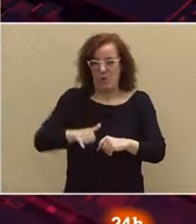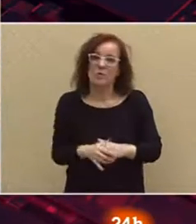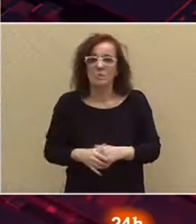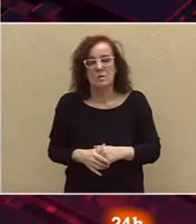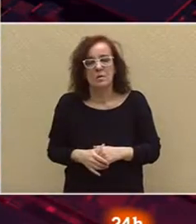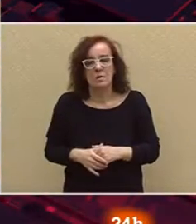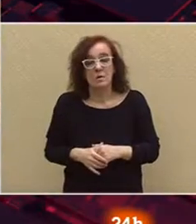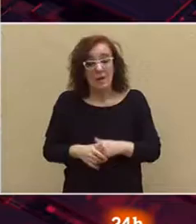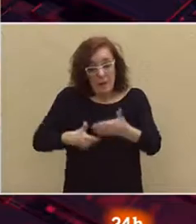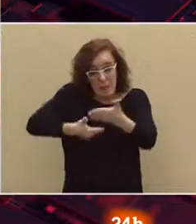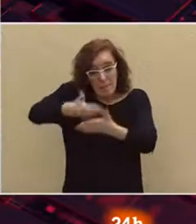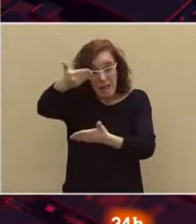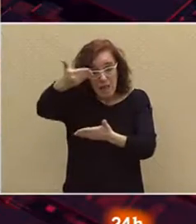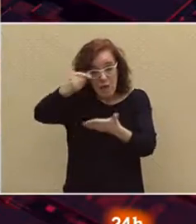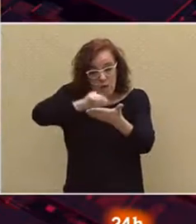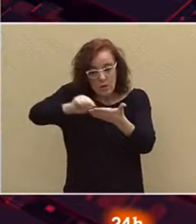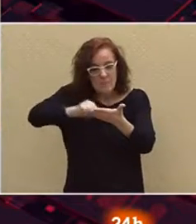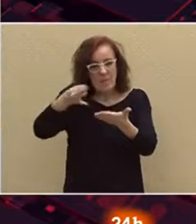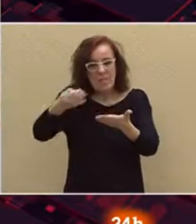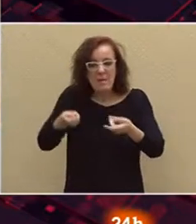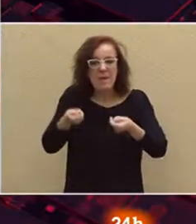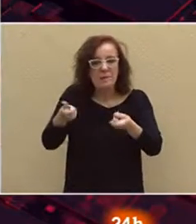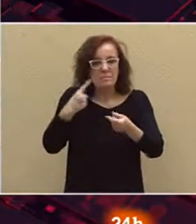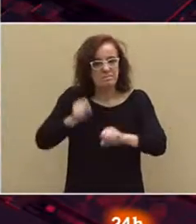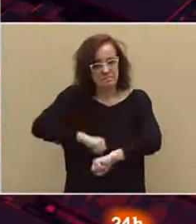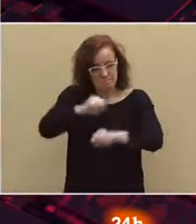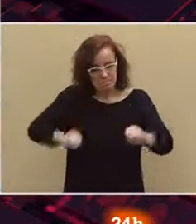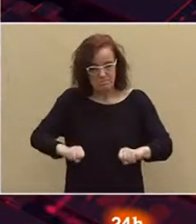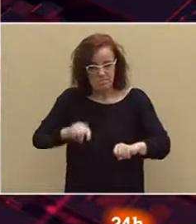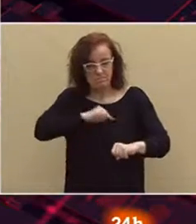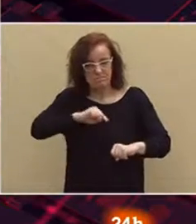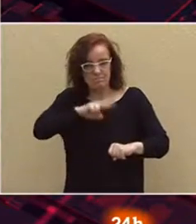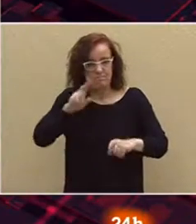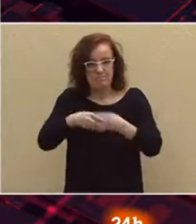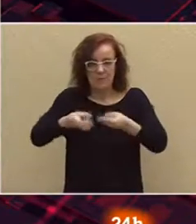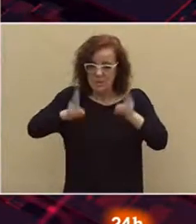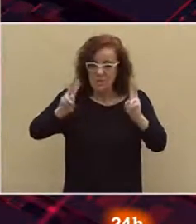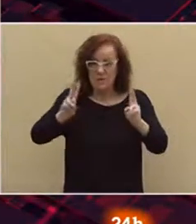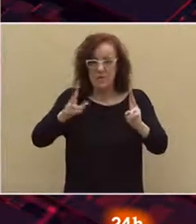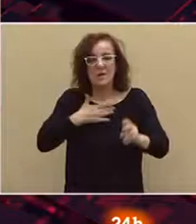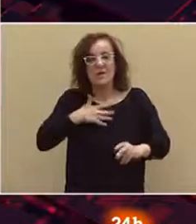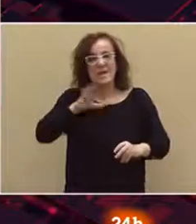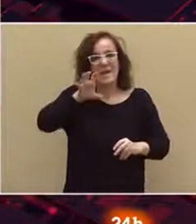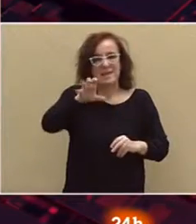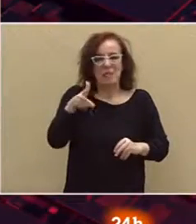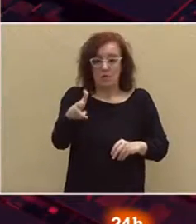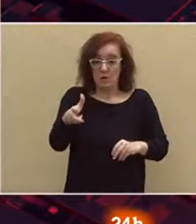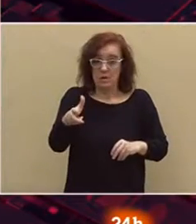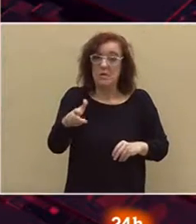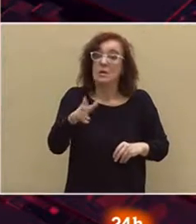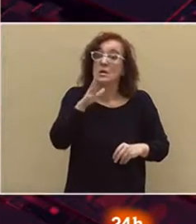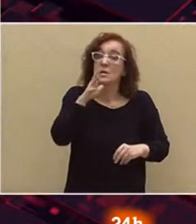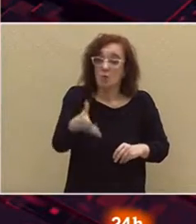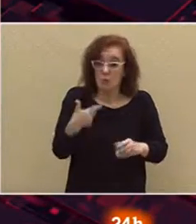periodismo debe contribuir a afianzar los valores de la democracia y del Estado de Derecho, y es precisamente en la